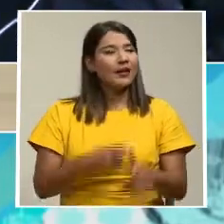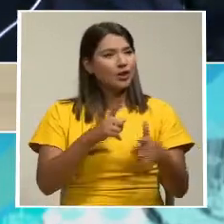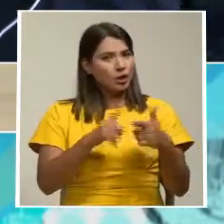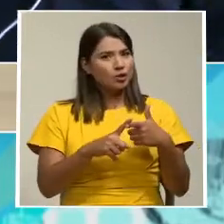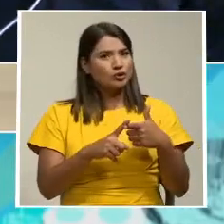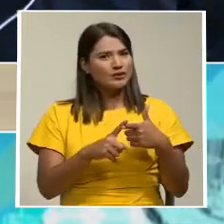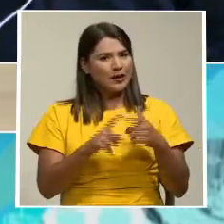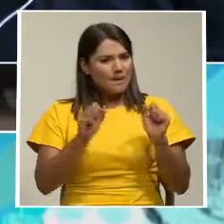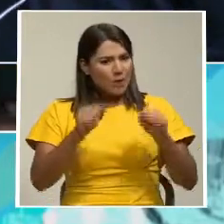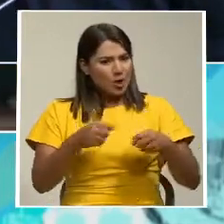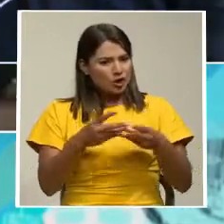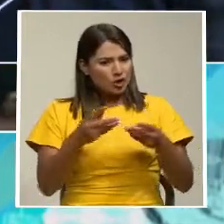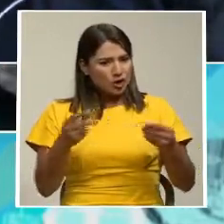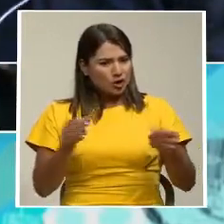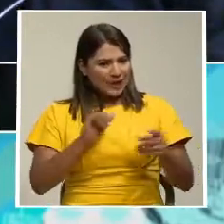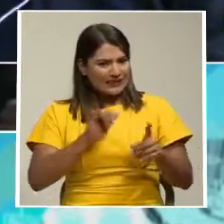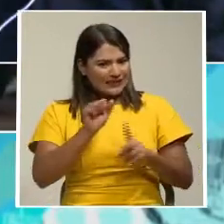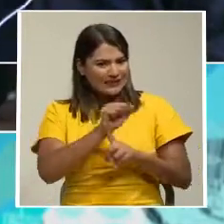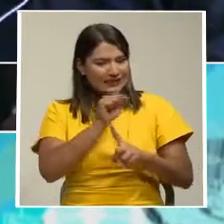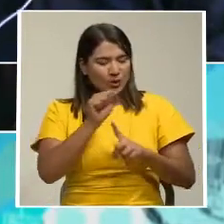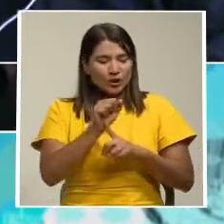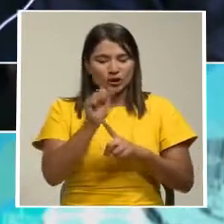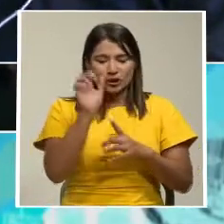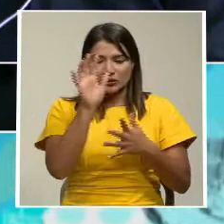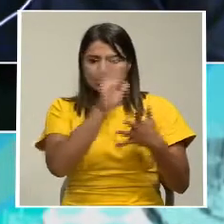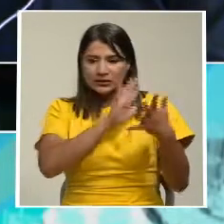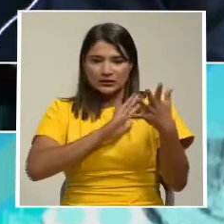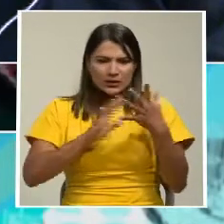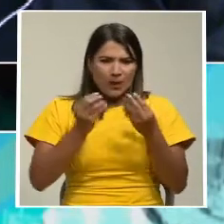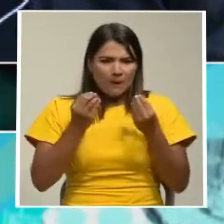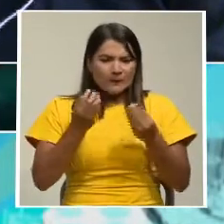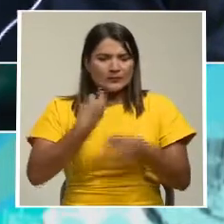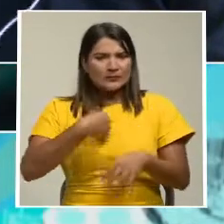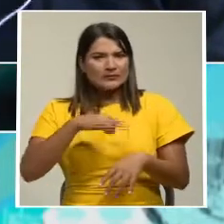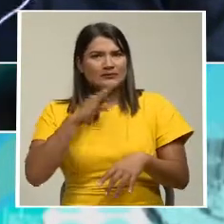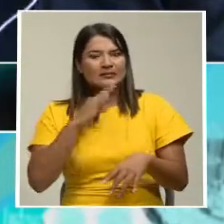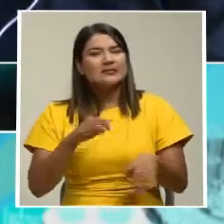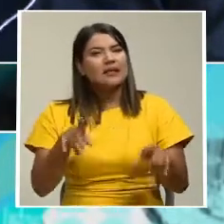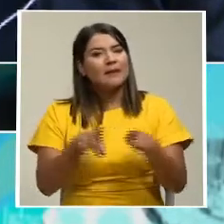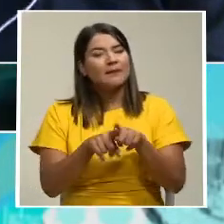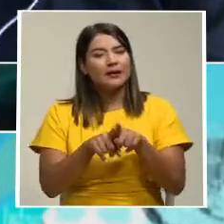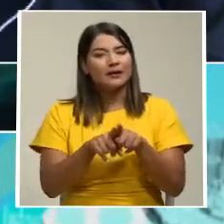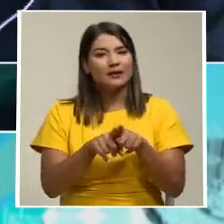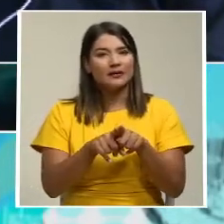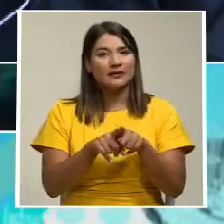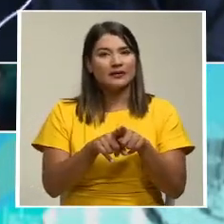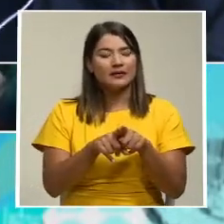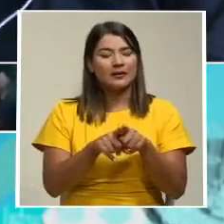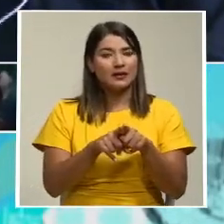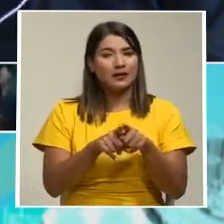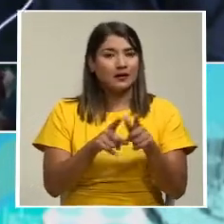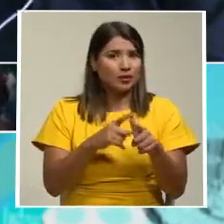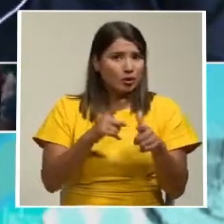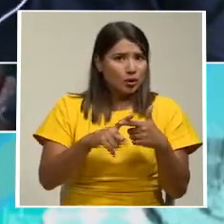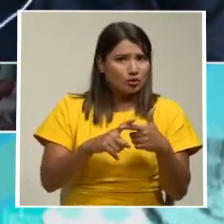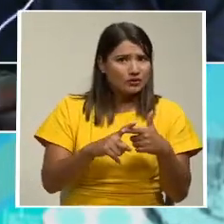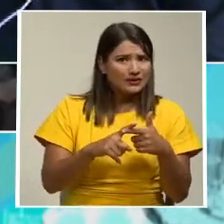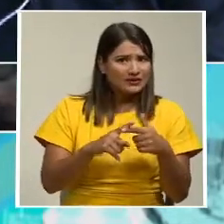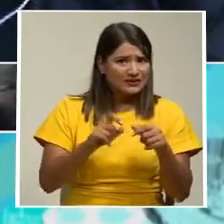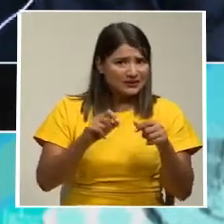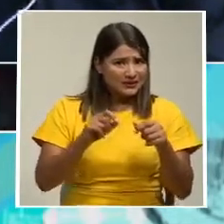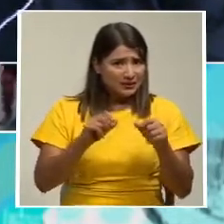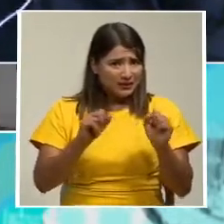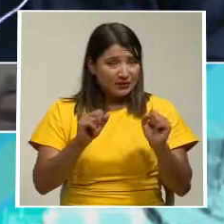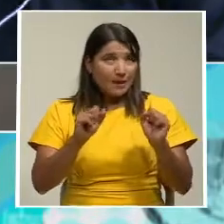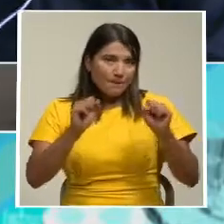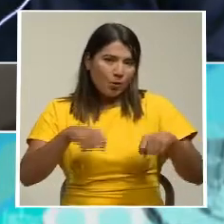esta situación tan desesperante, tan indignante además, sería un cambio de gobierno,